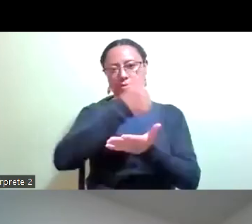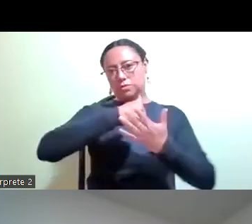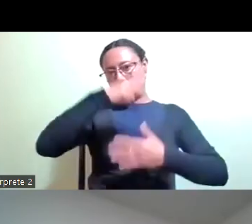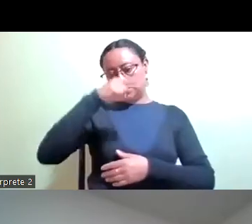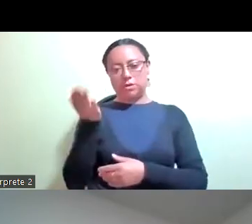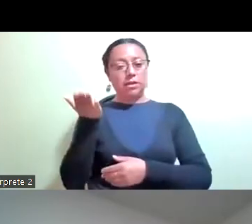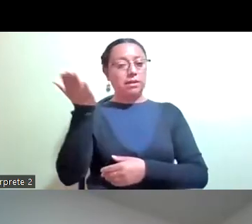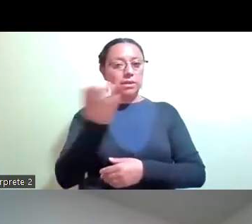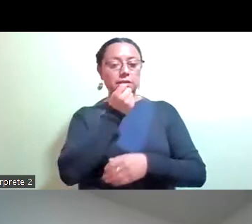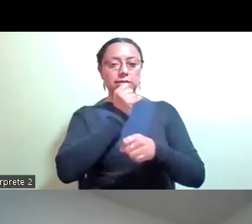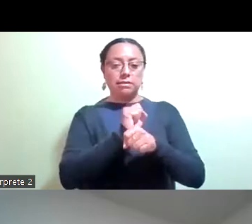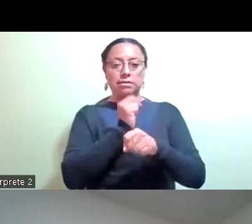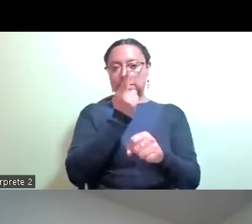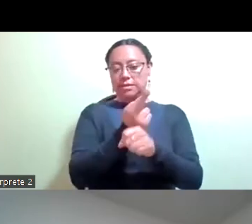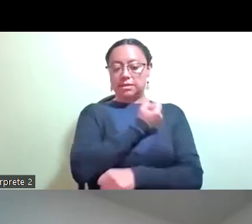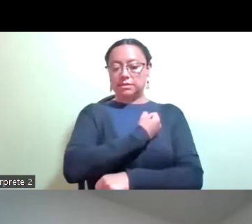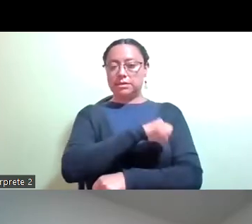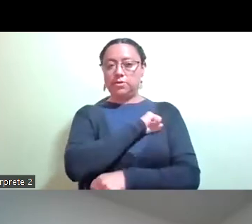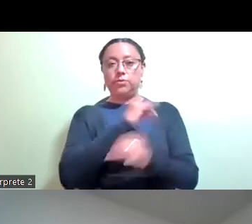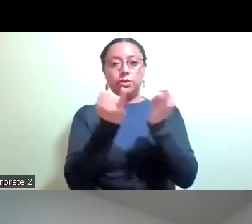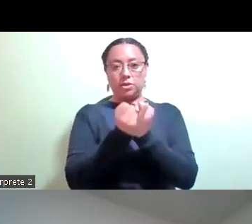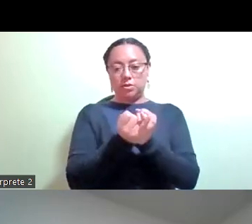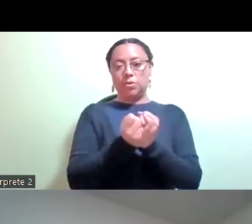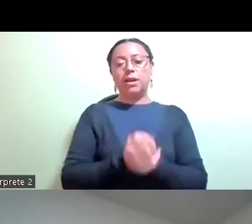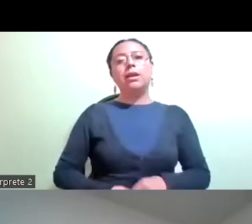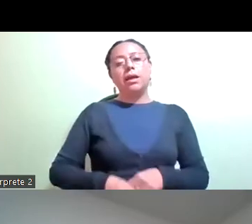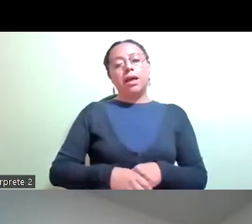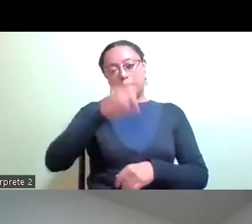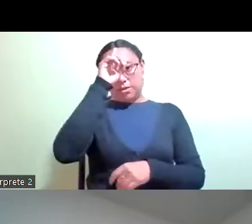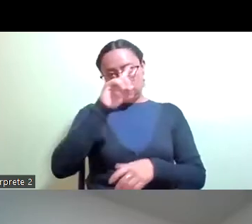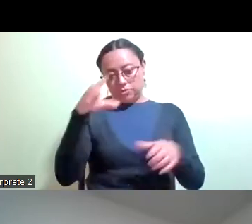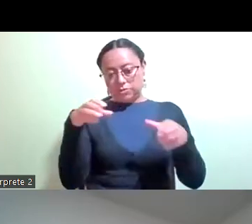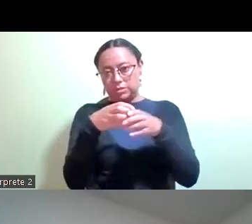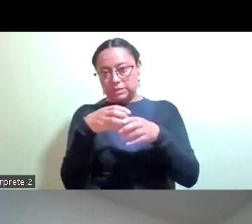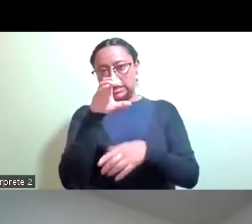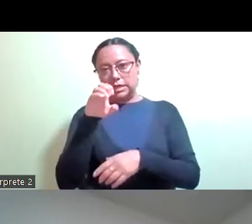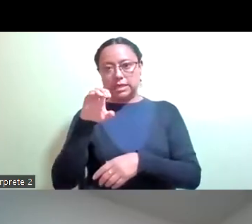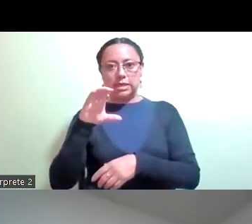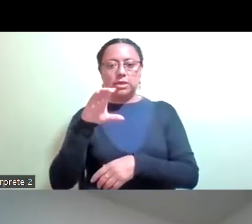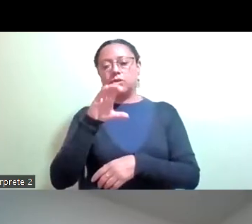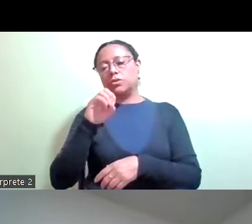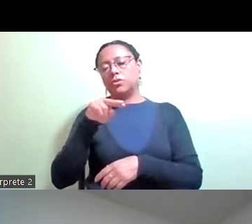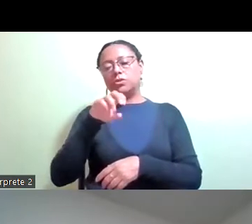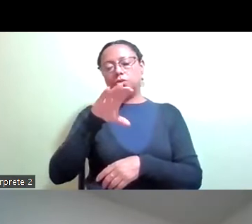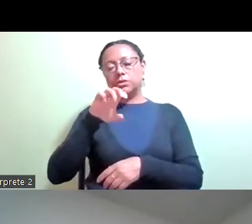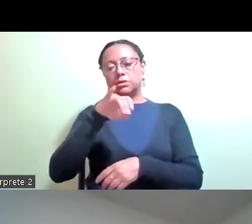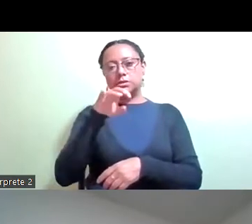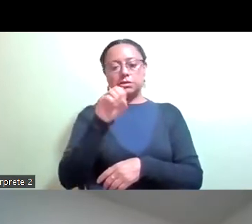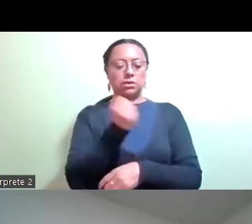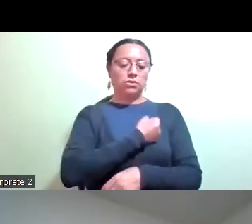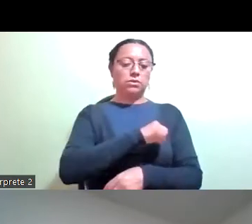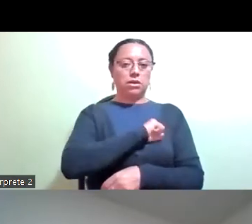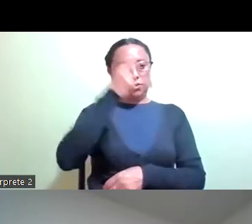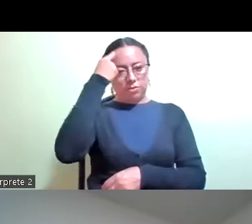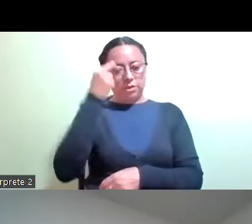Secretaría de Salud y al Consejo de Salud Mental de la Ciudad de México el análisis de los resultados actuales de las políticas